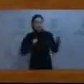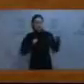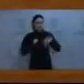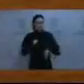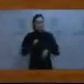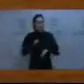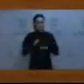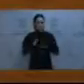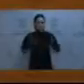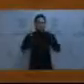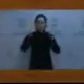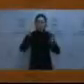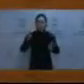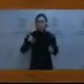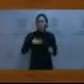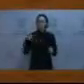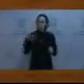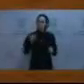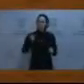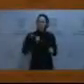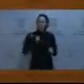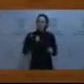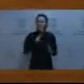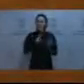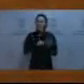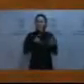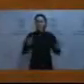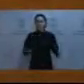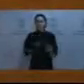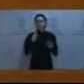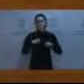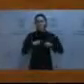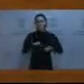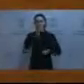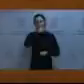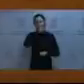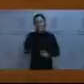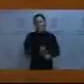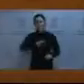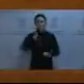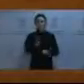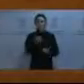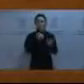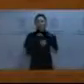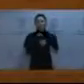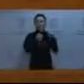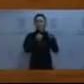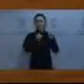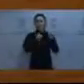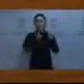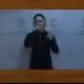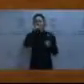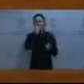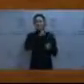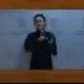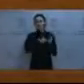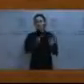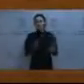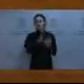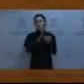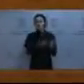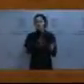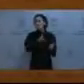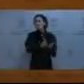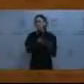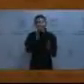el propio equipo investigador, ya en el año 2009, en un estudio, decía que el impacto económico en la zona en el último año, el año 2009, y sin haber desarrollado el